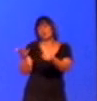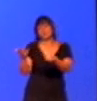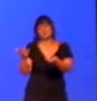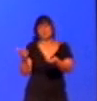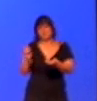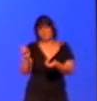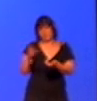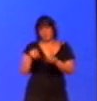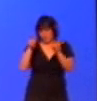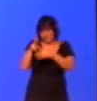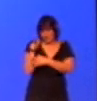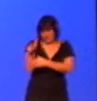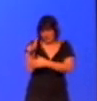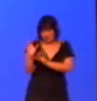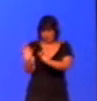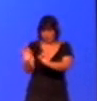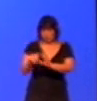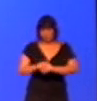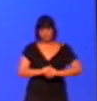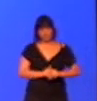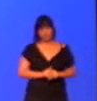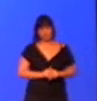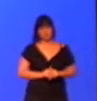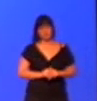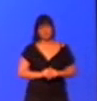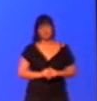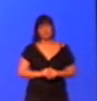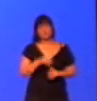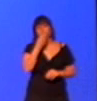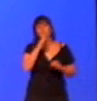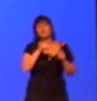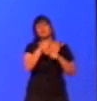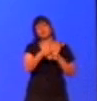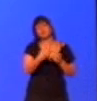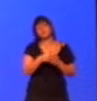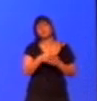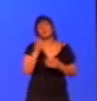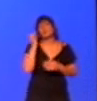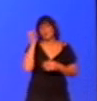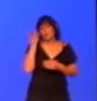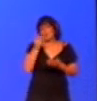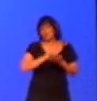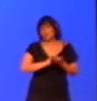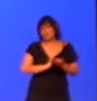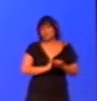una cuestión de derechos luego la convención además podríamos